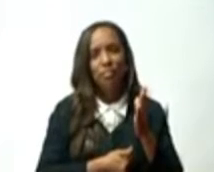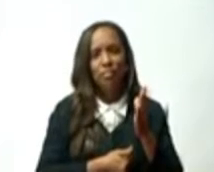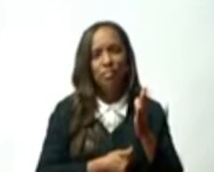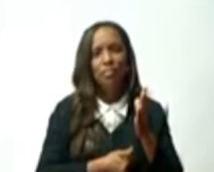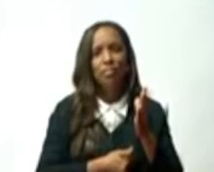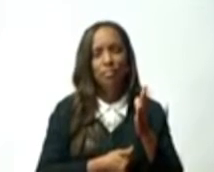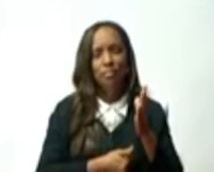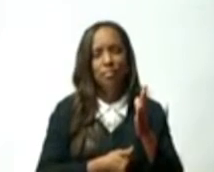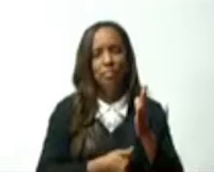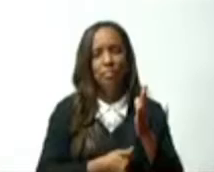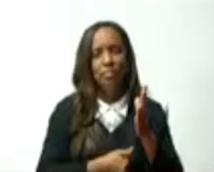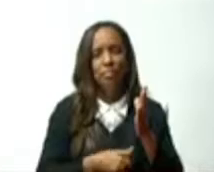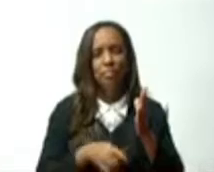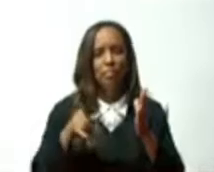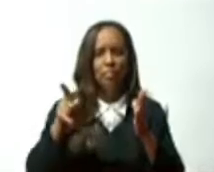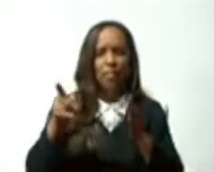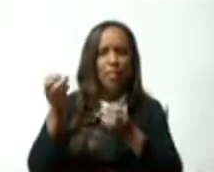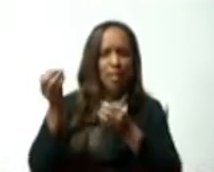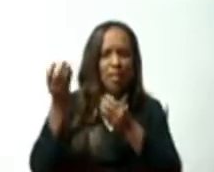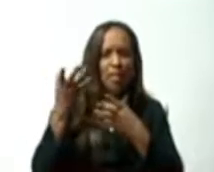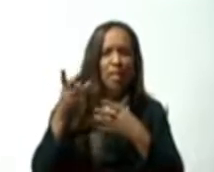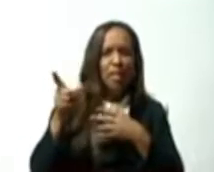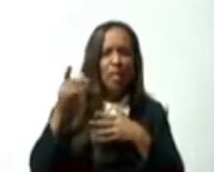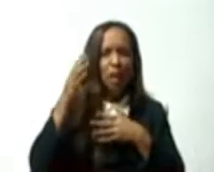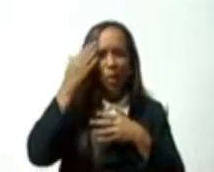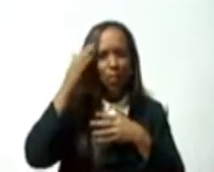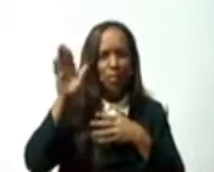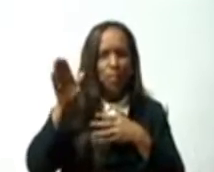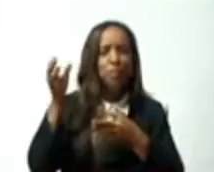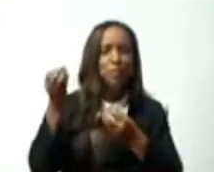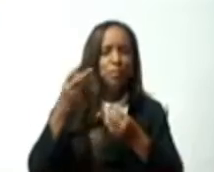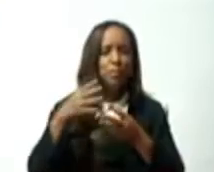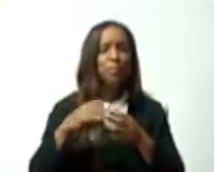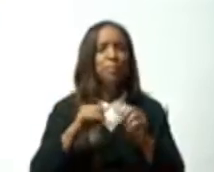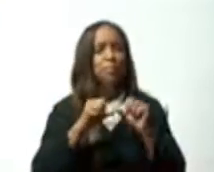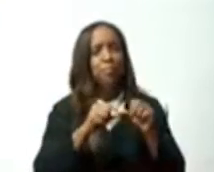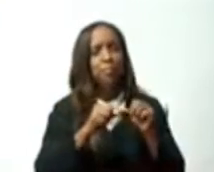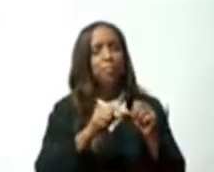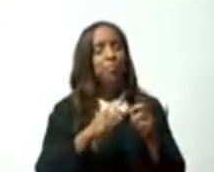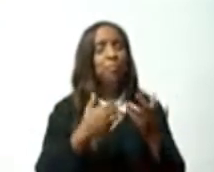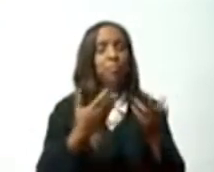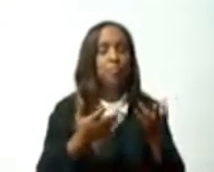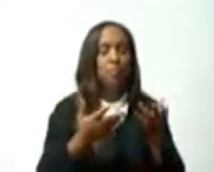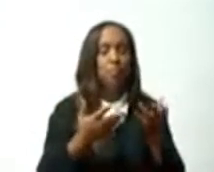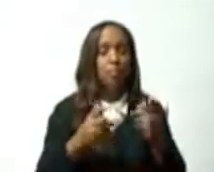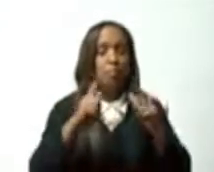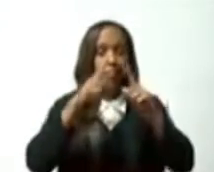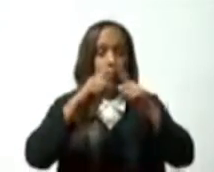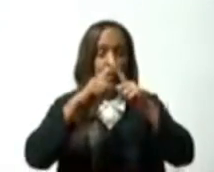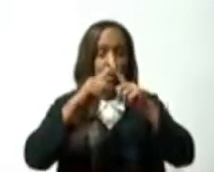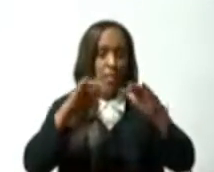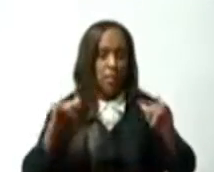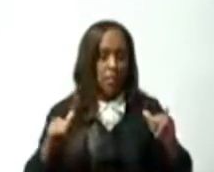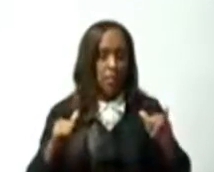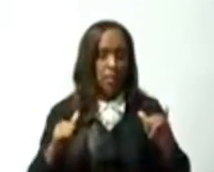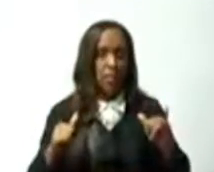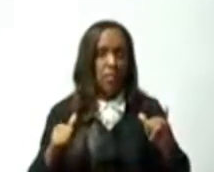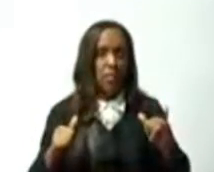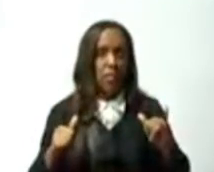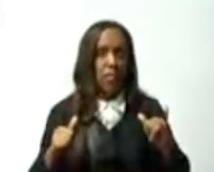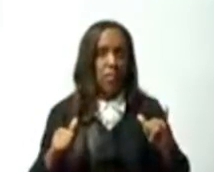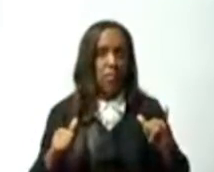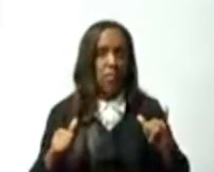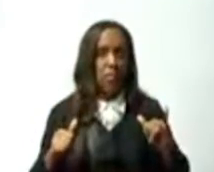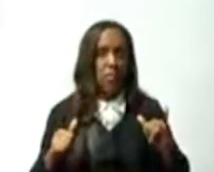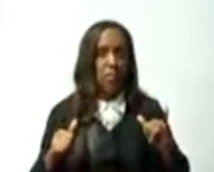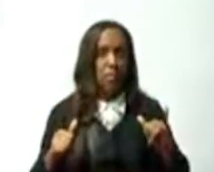Porque la Alta Gracia es la provincia de más migrantes ahora mismo, y por eso vamos a